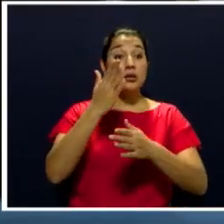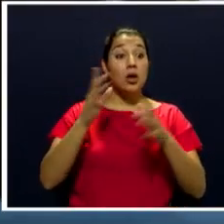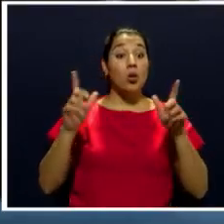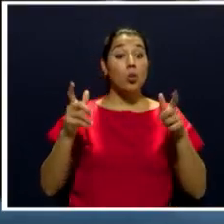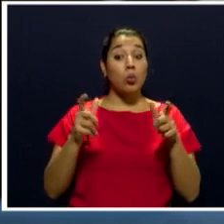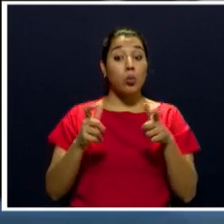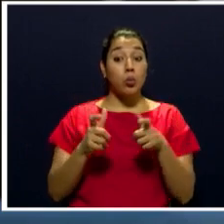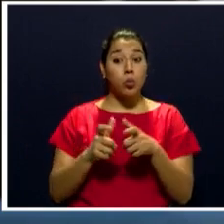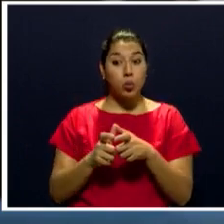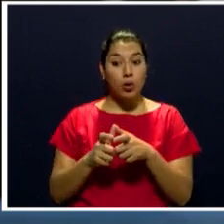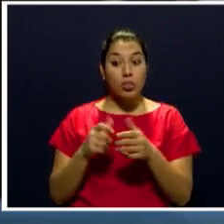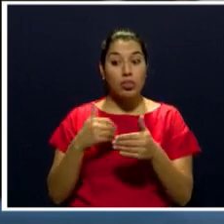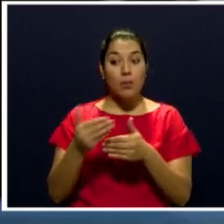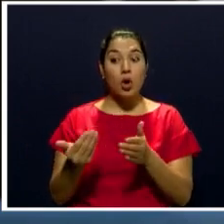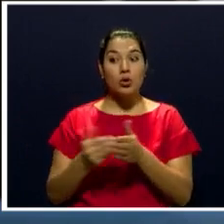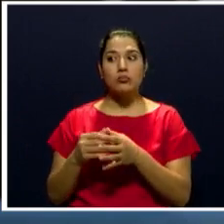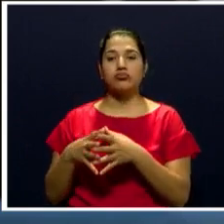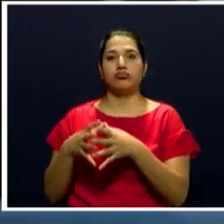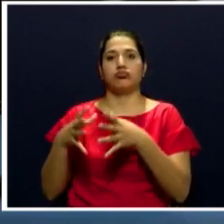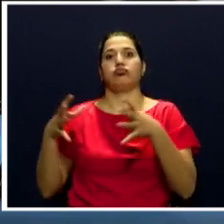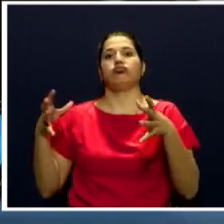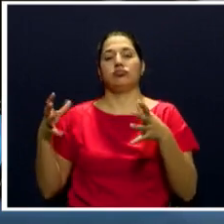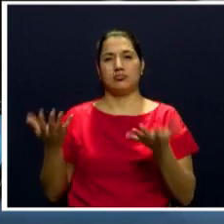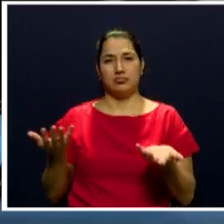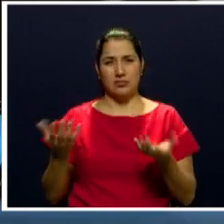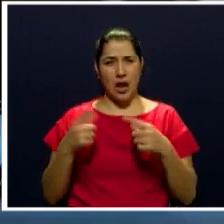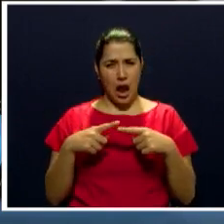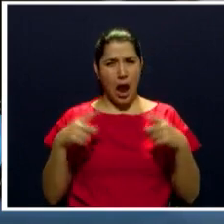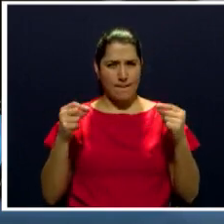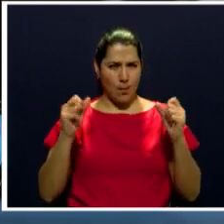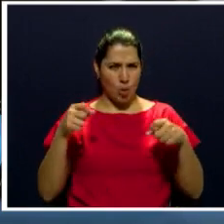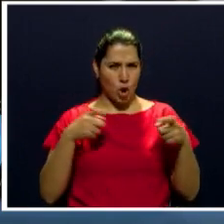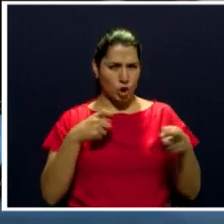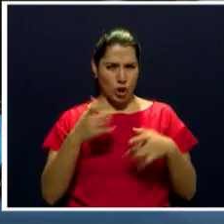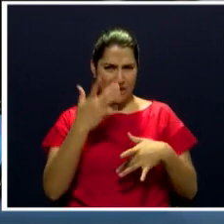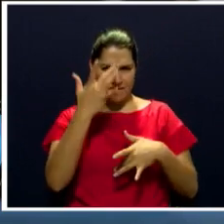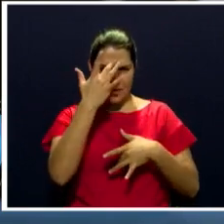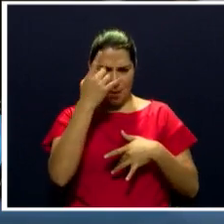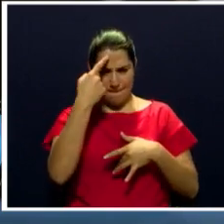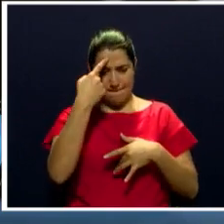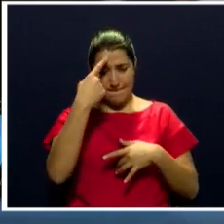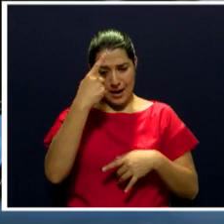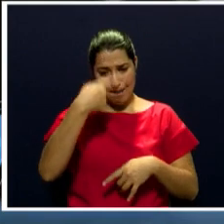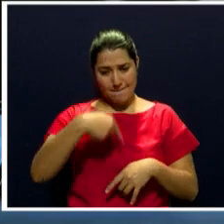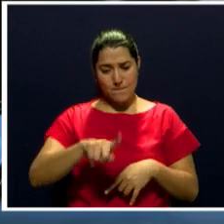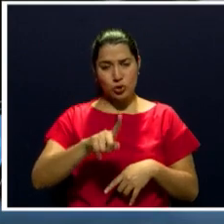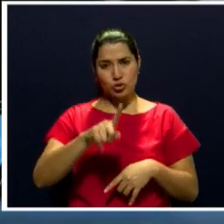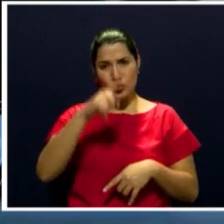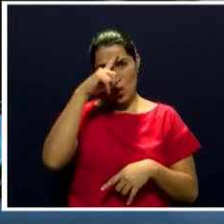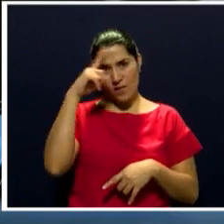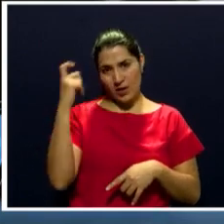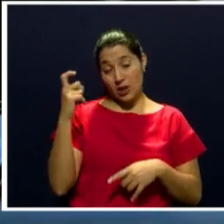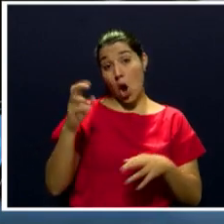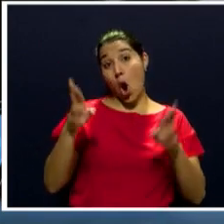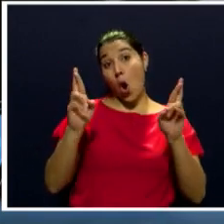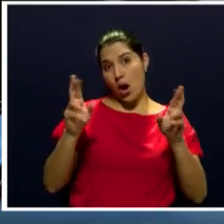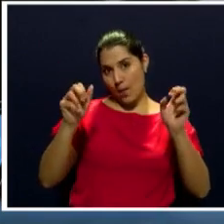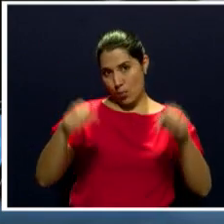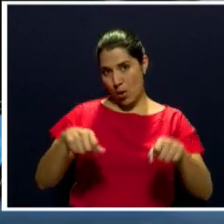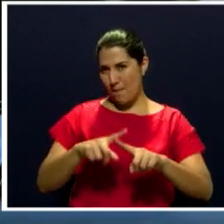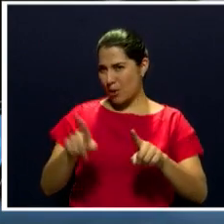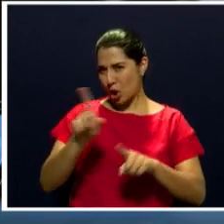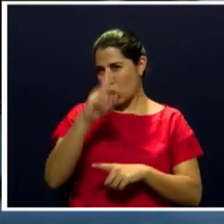Japón podría ser capaz de controlar esta enfermedad para el próximo verano, y desearía que pudiéramos, pero no creo que eso suceda en